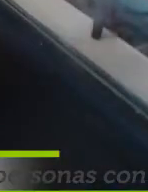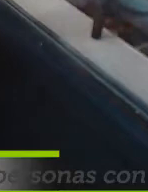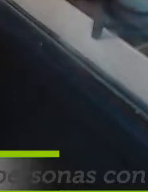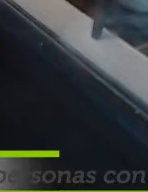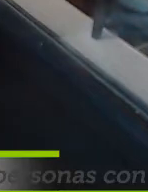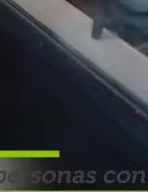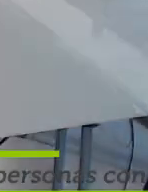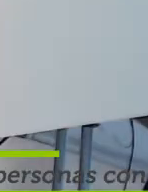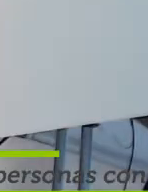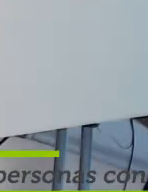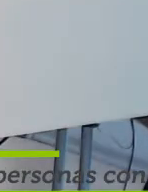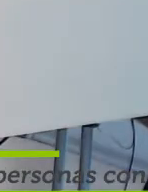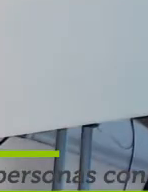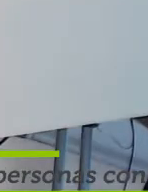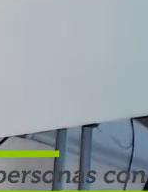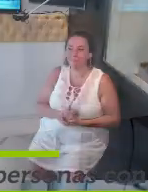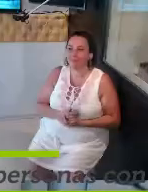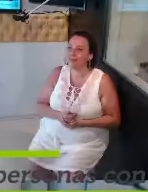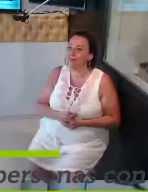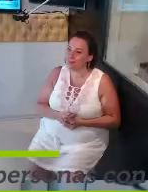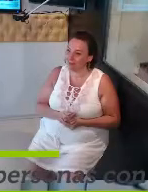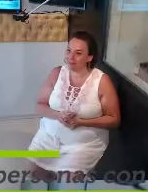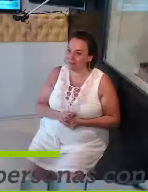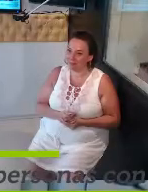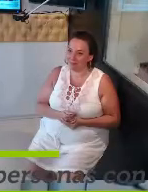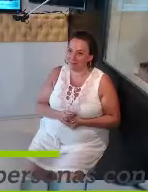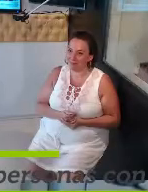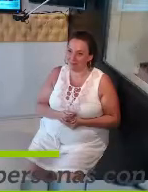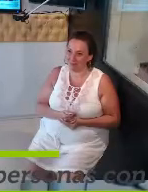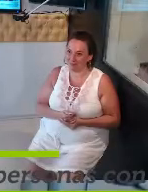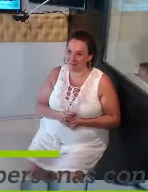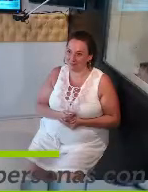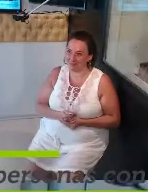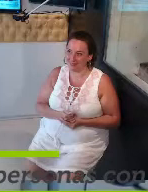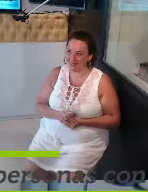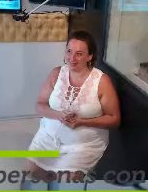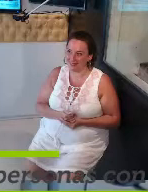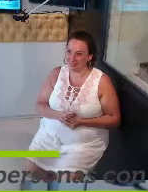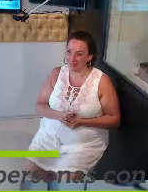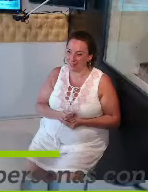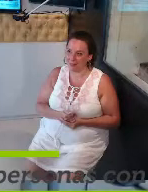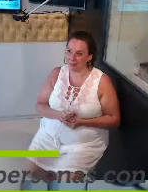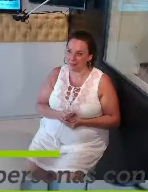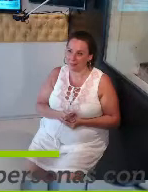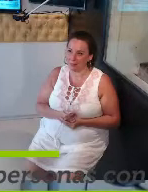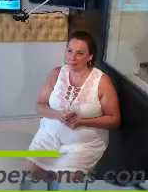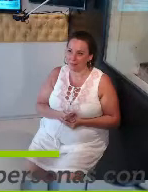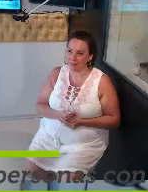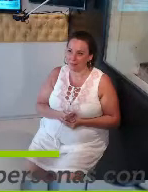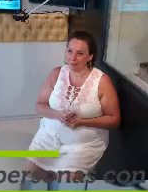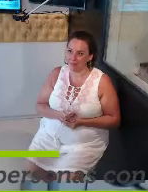Hernán. Billy, Ana, Diego. No, Diego no vino. Diego no vino,